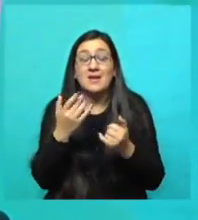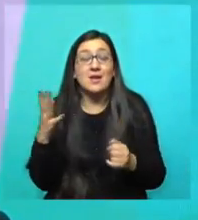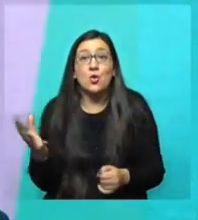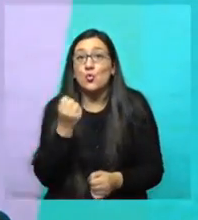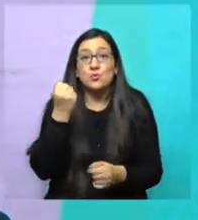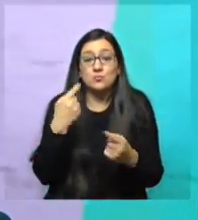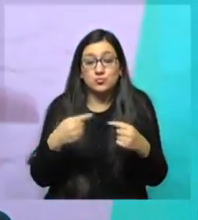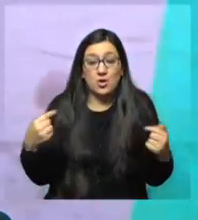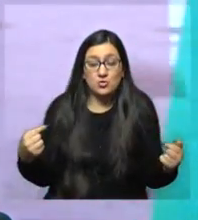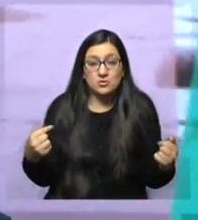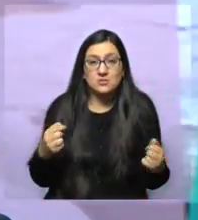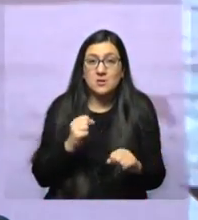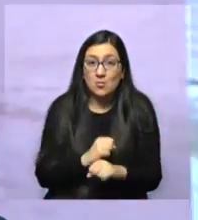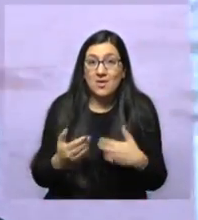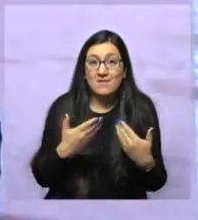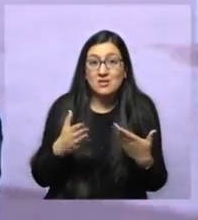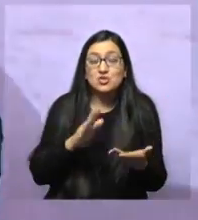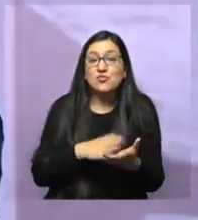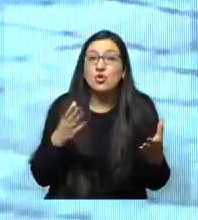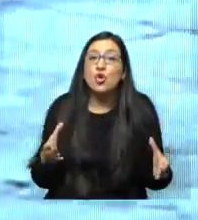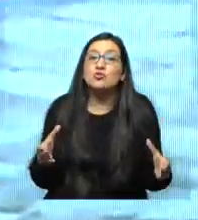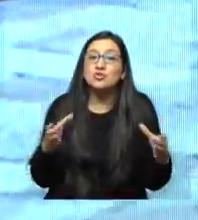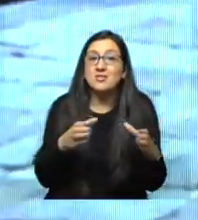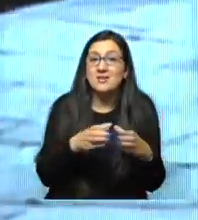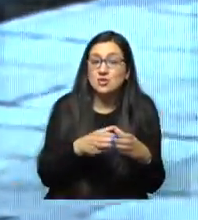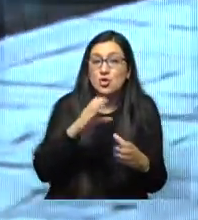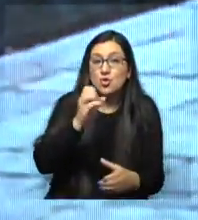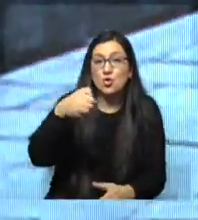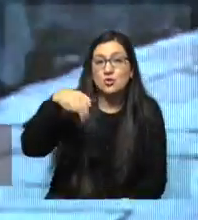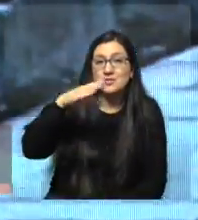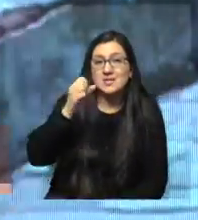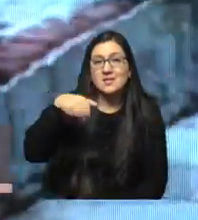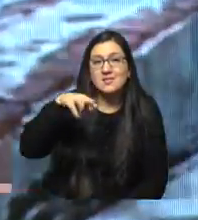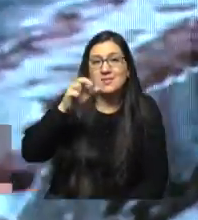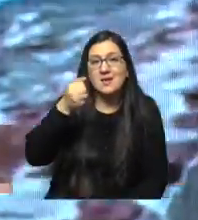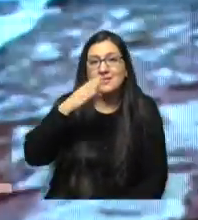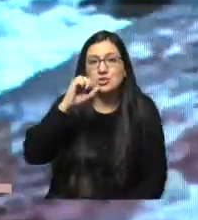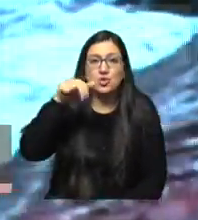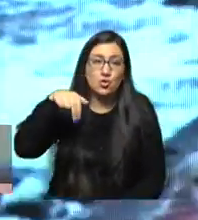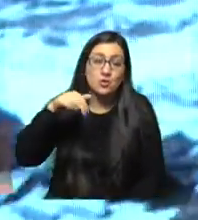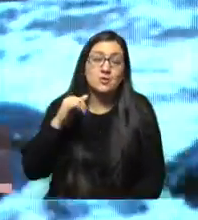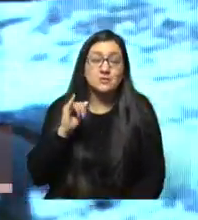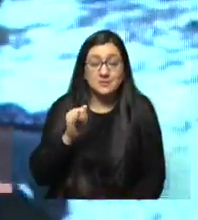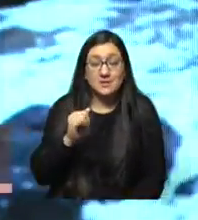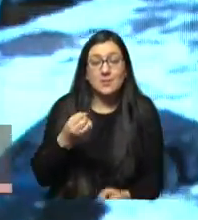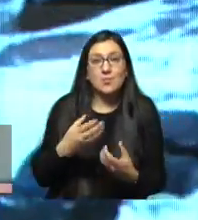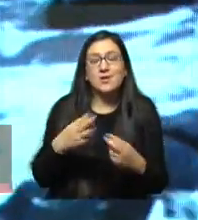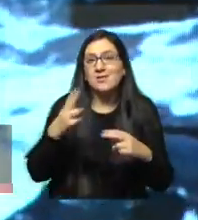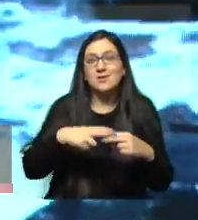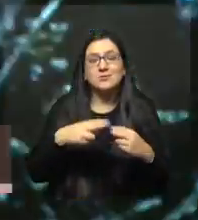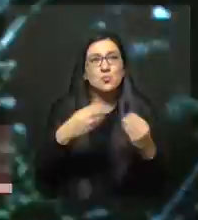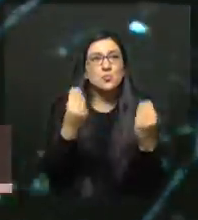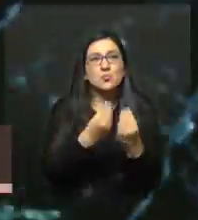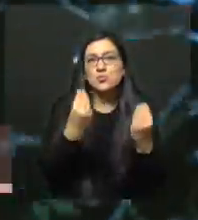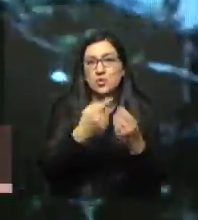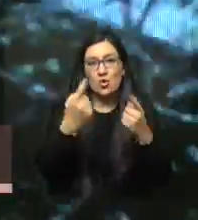cosas. ¿Se puede hablar de concentración en Internet? Sí, yo creo que sí. Lo que pasa es que Internet es un montón de cosas. Uh-huh. Es un montón de cosas. O